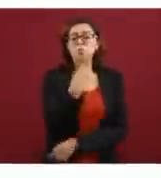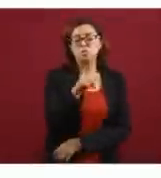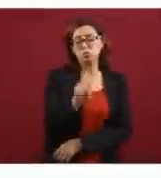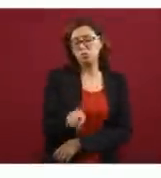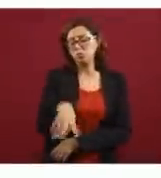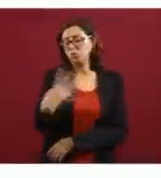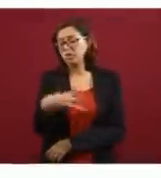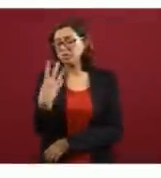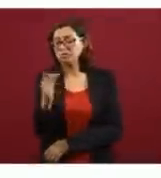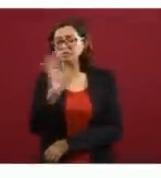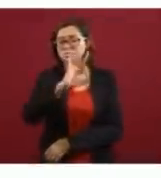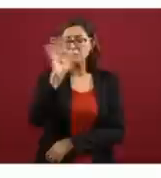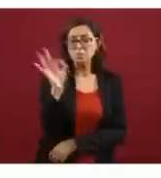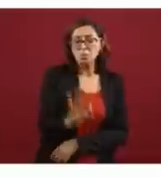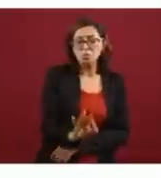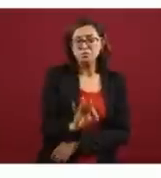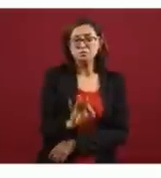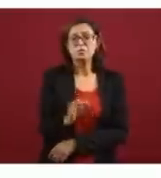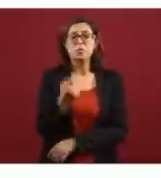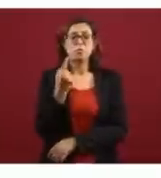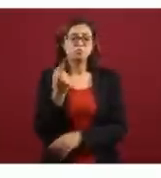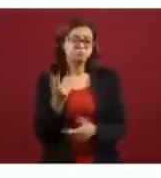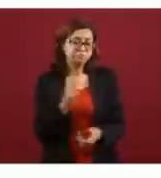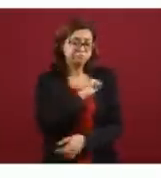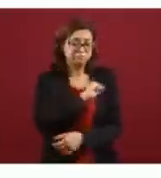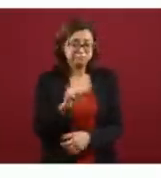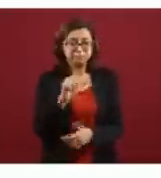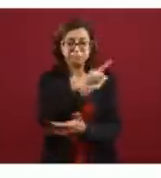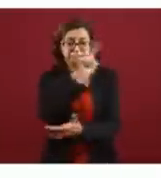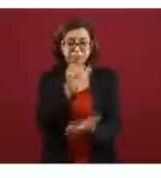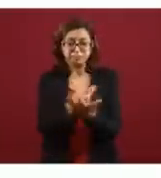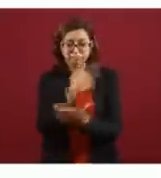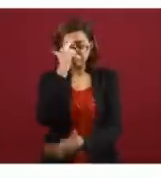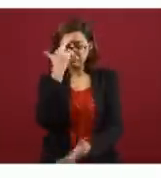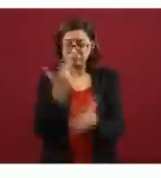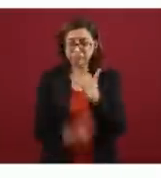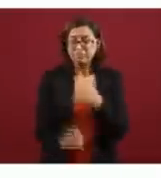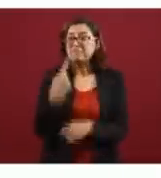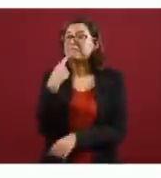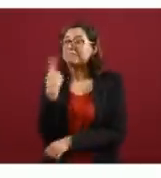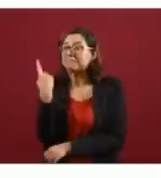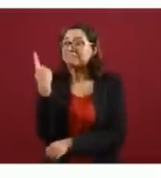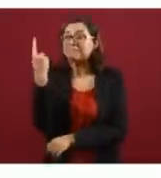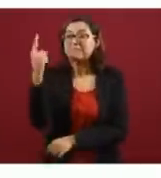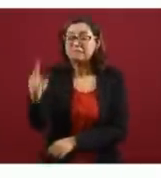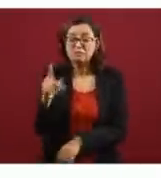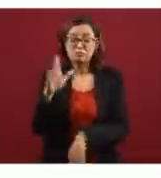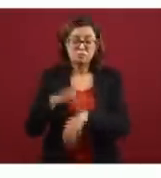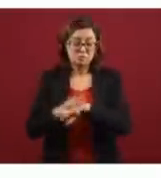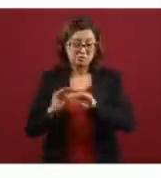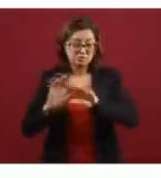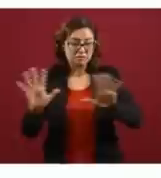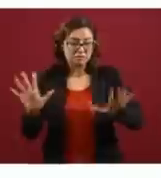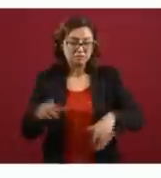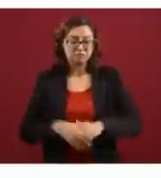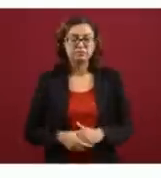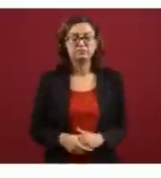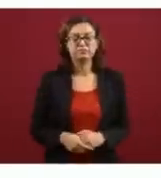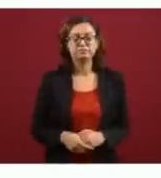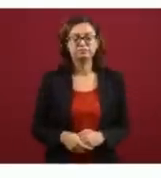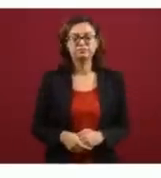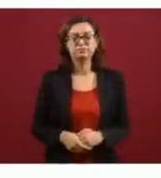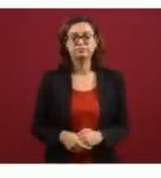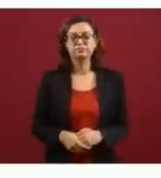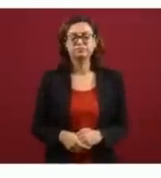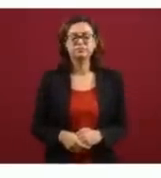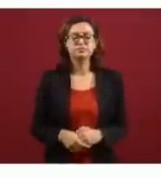1.14% de probabilidades de que un delito se denuncie y esclarezca.